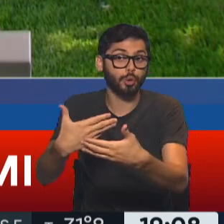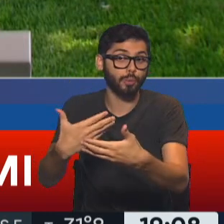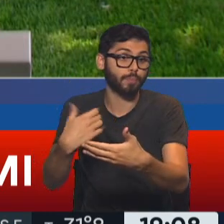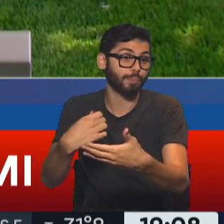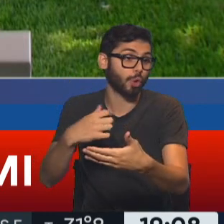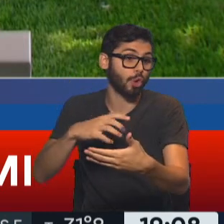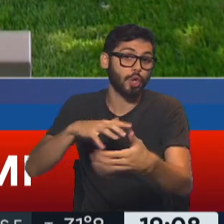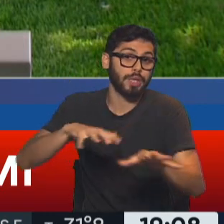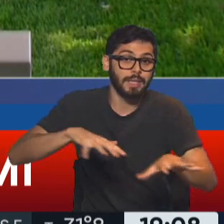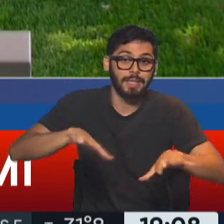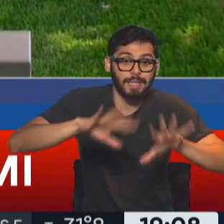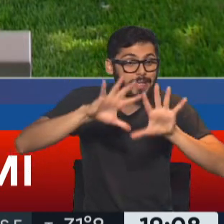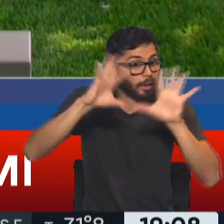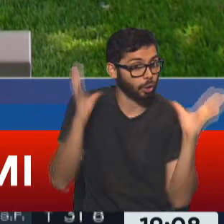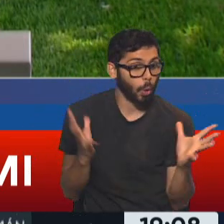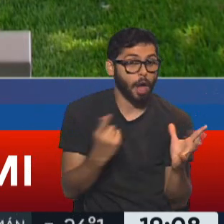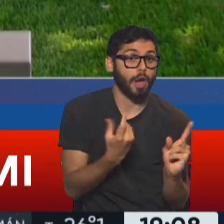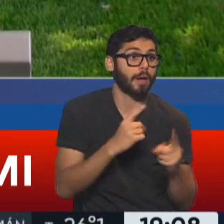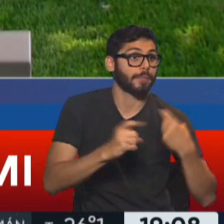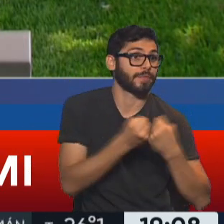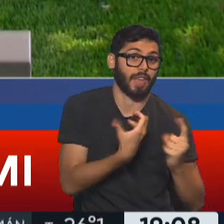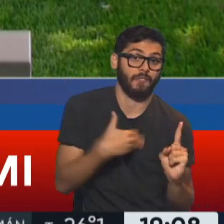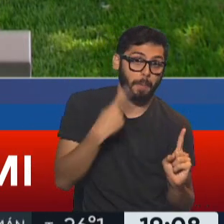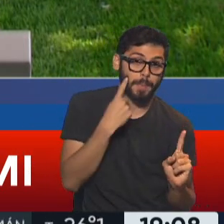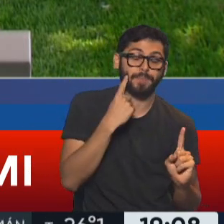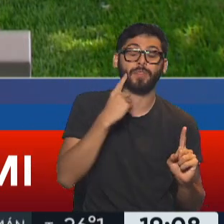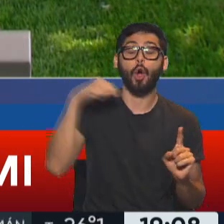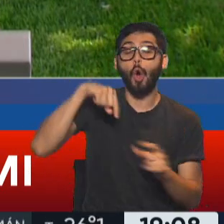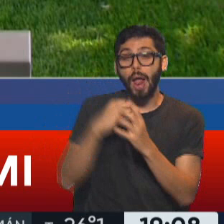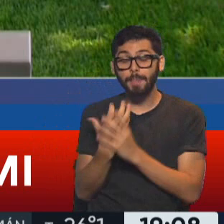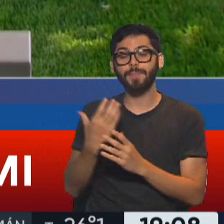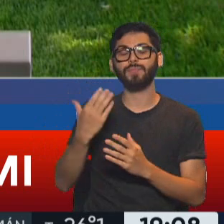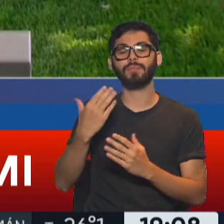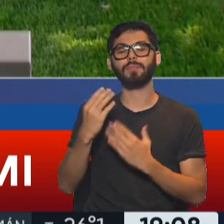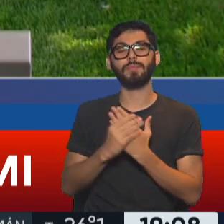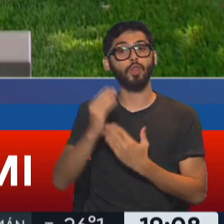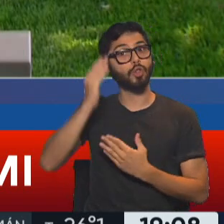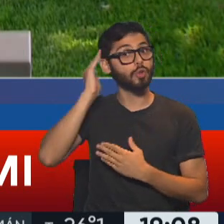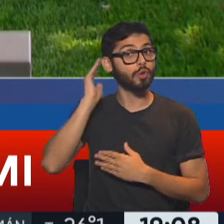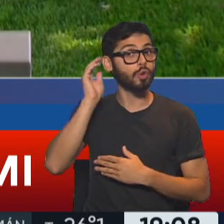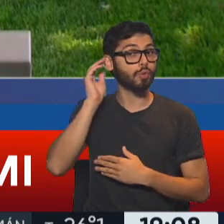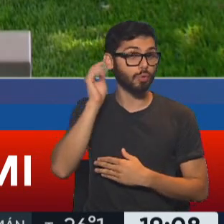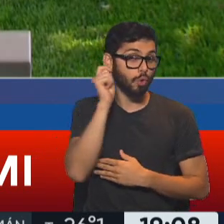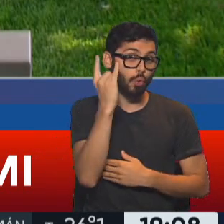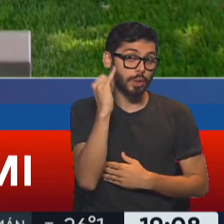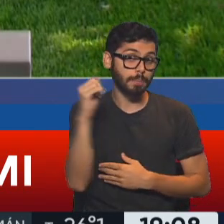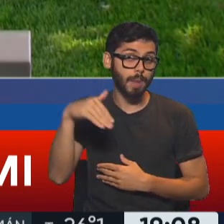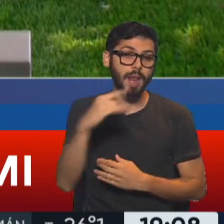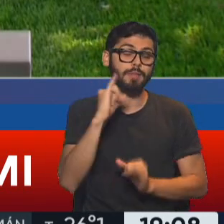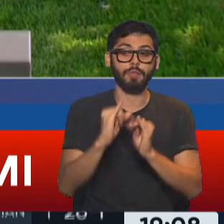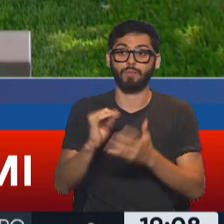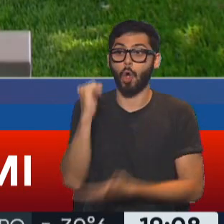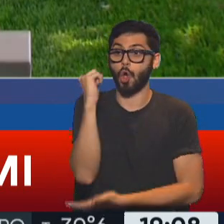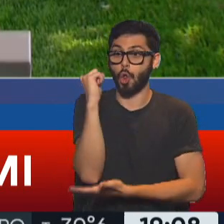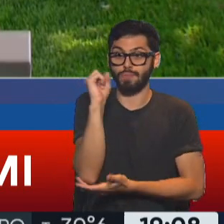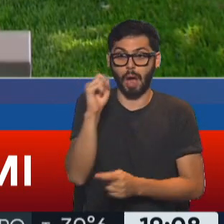se establece con el acuerdo con el Fondo Monetario Internacional. Lo que hizo Martín Guzmán esta mañana es tratar de explicar desde el punto de vista de la política